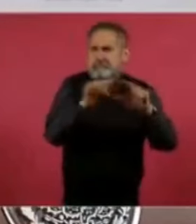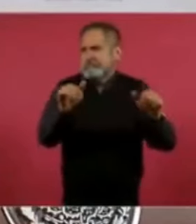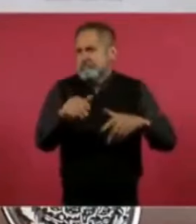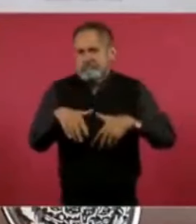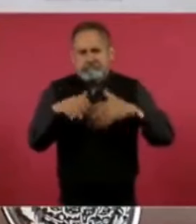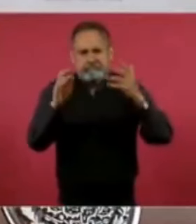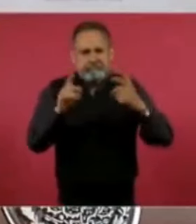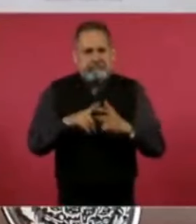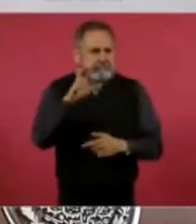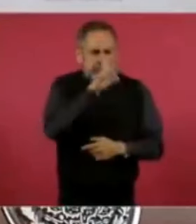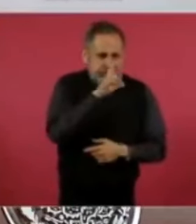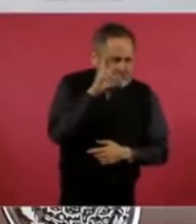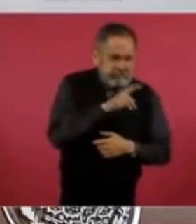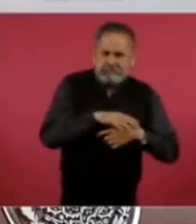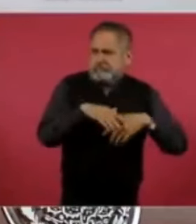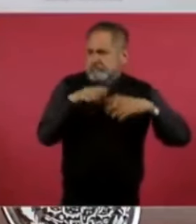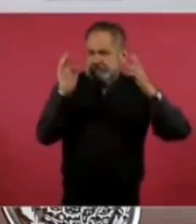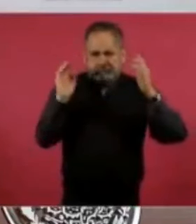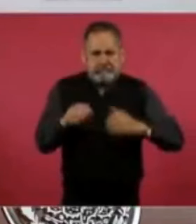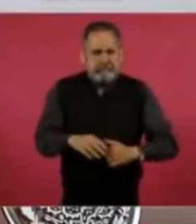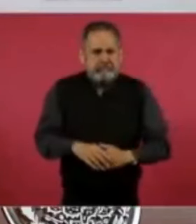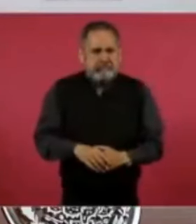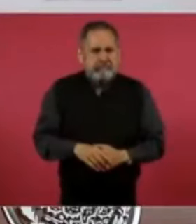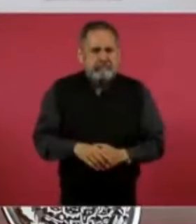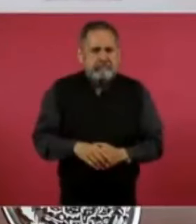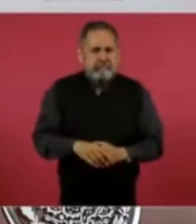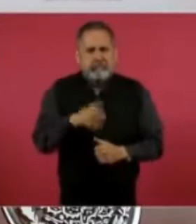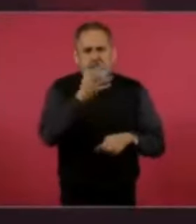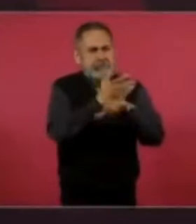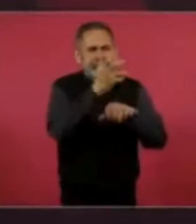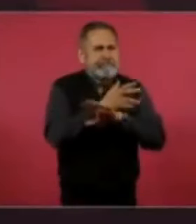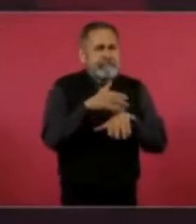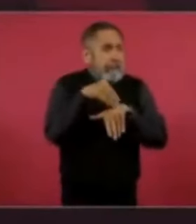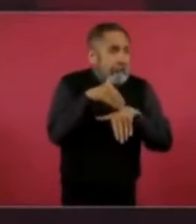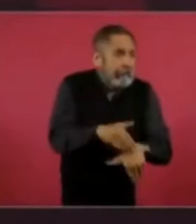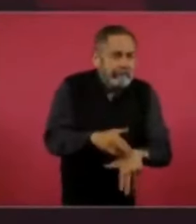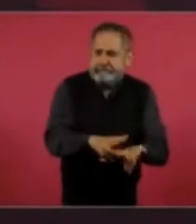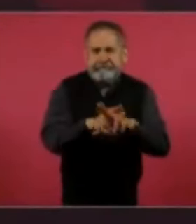chino ruso o estadounidense